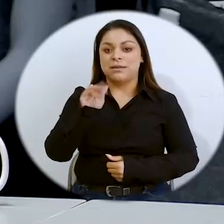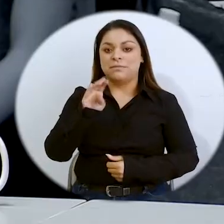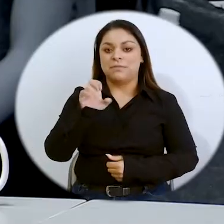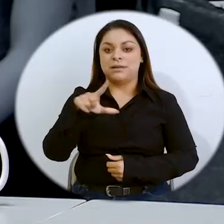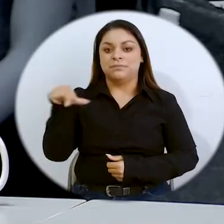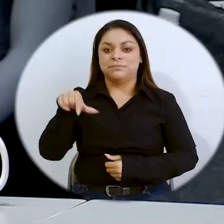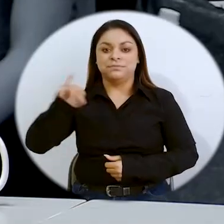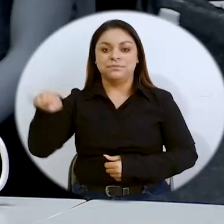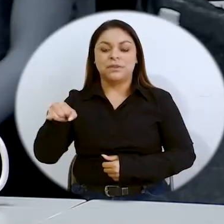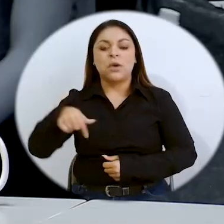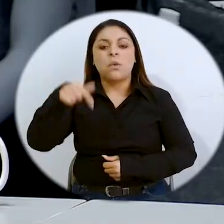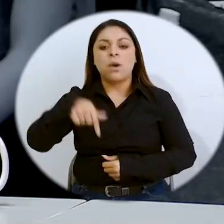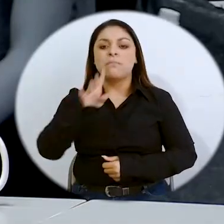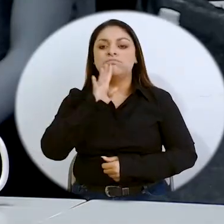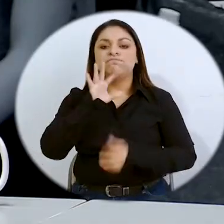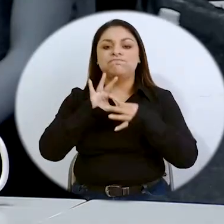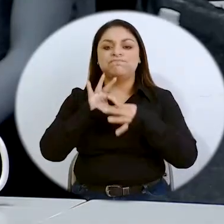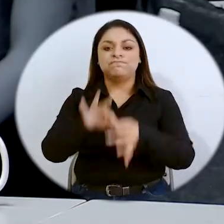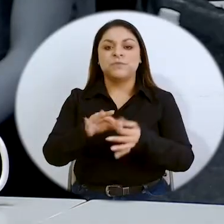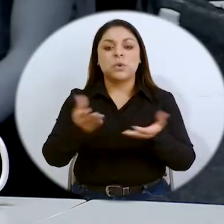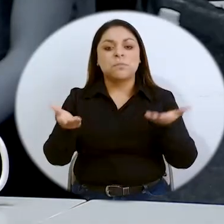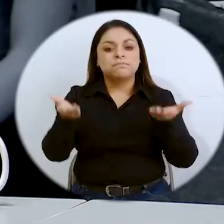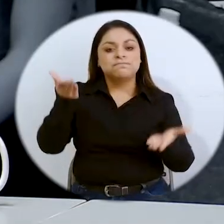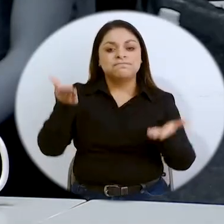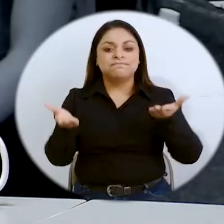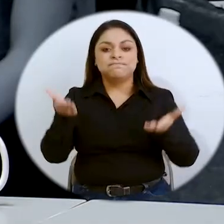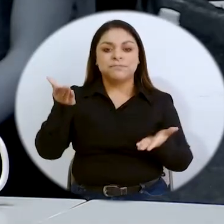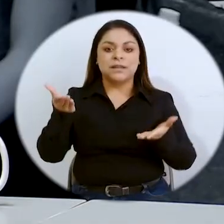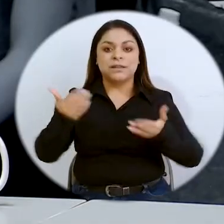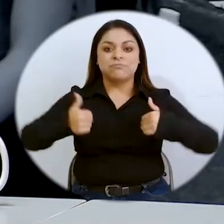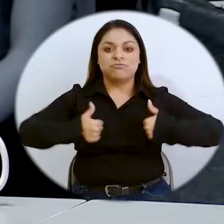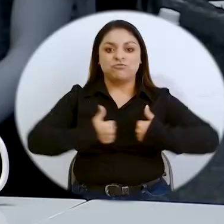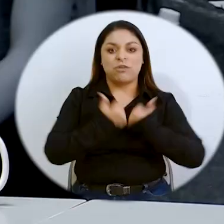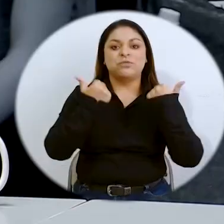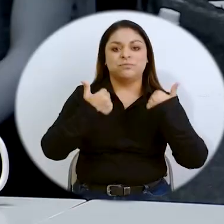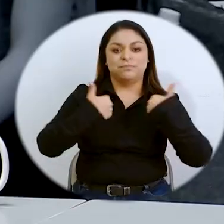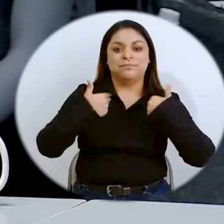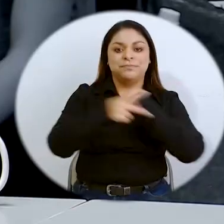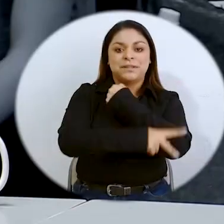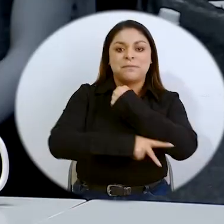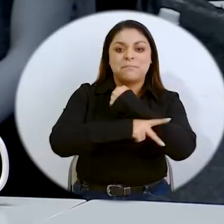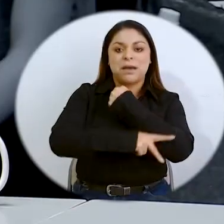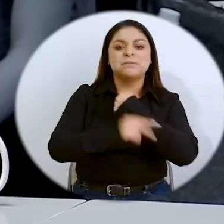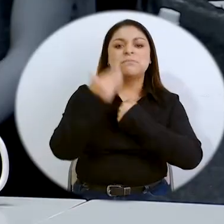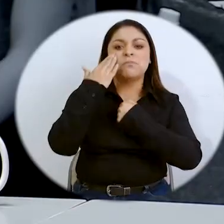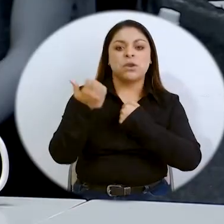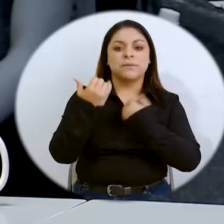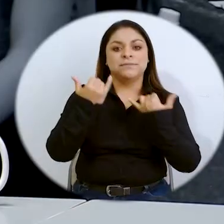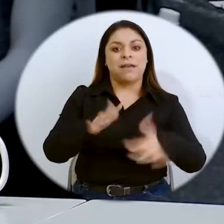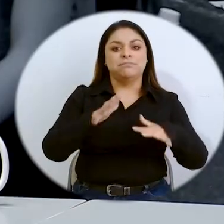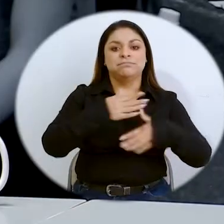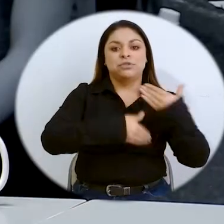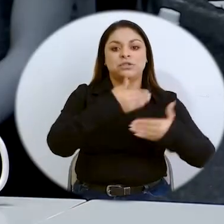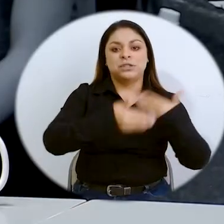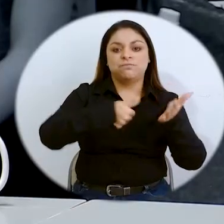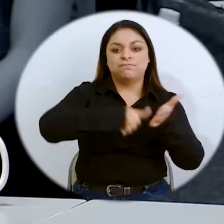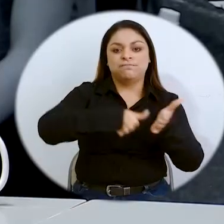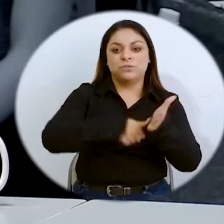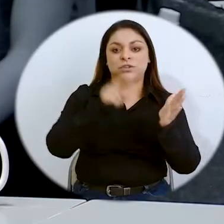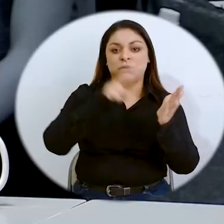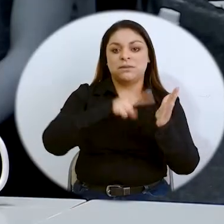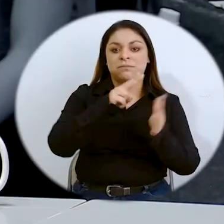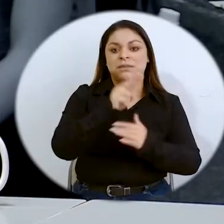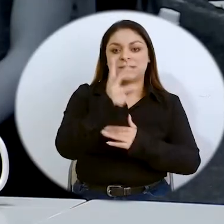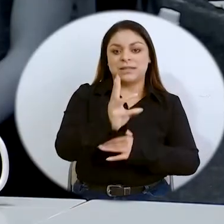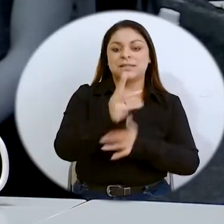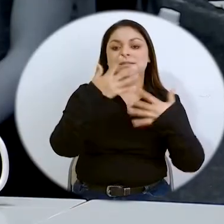esta oportunidad vamos a hacer un balance sobre los retos que enfrenta el país tras el proceso electoral 2026, en